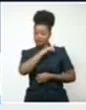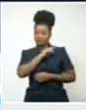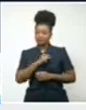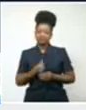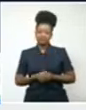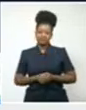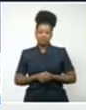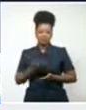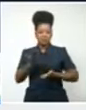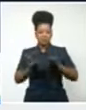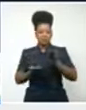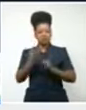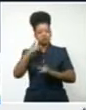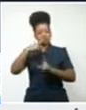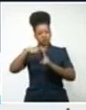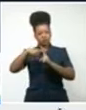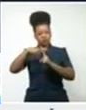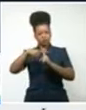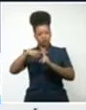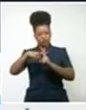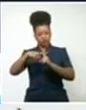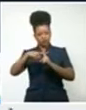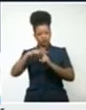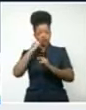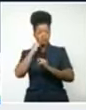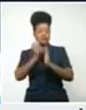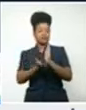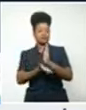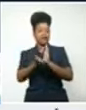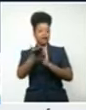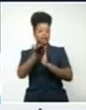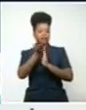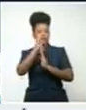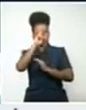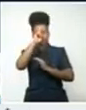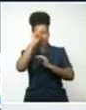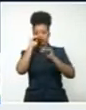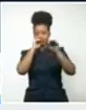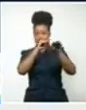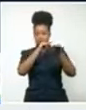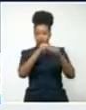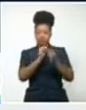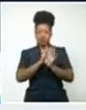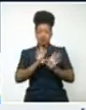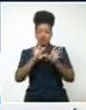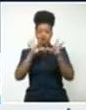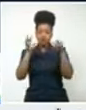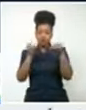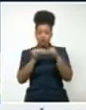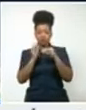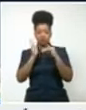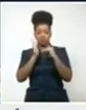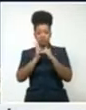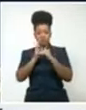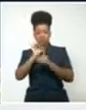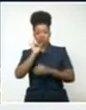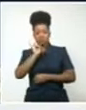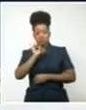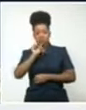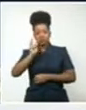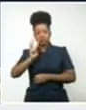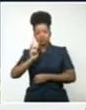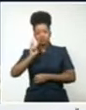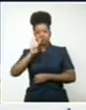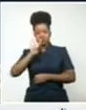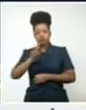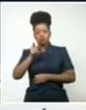balance positivo, más altas que ingresados. Y ya se acumulan 1.734